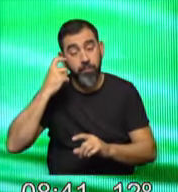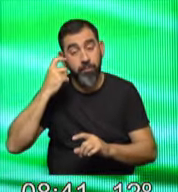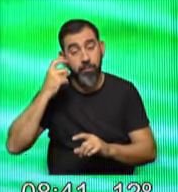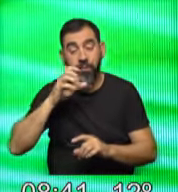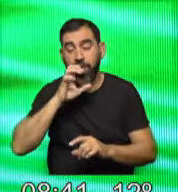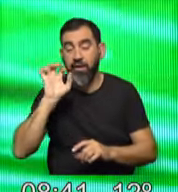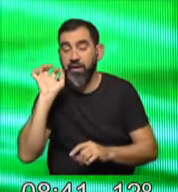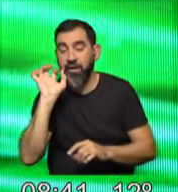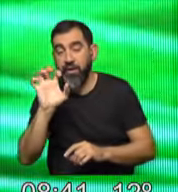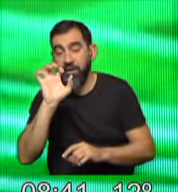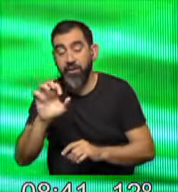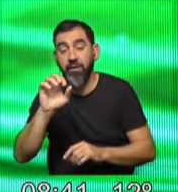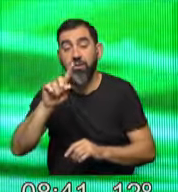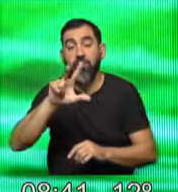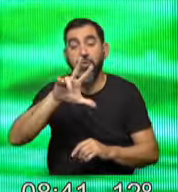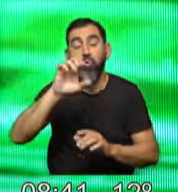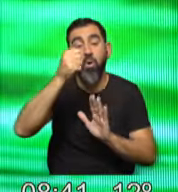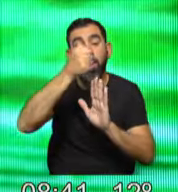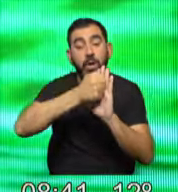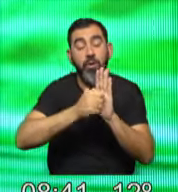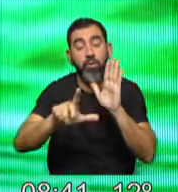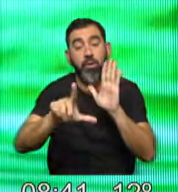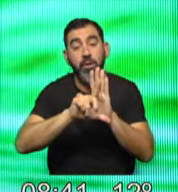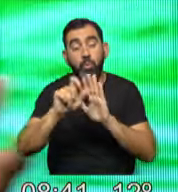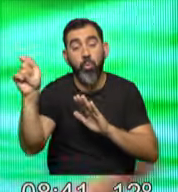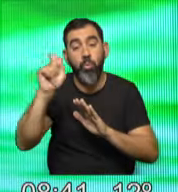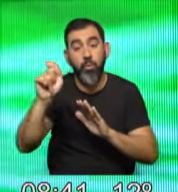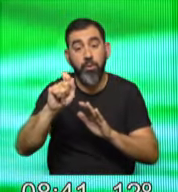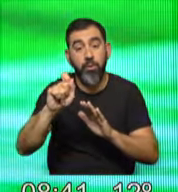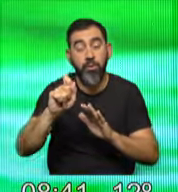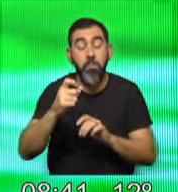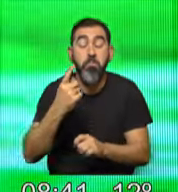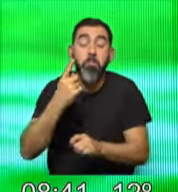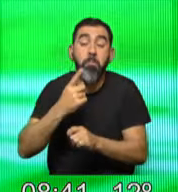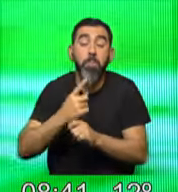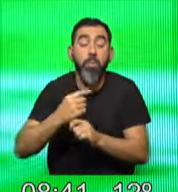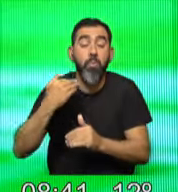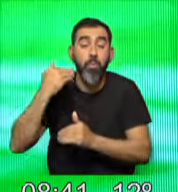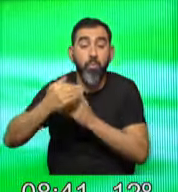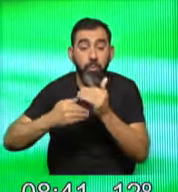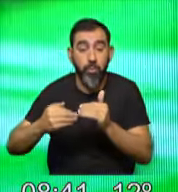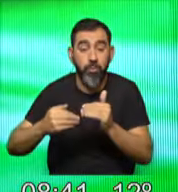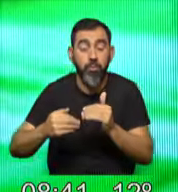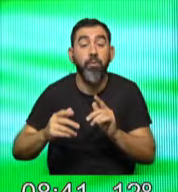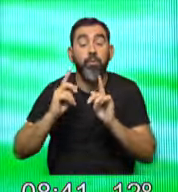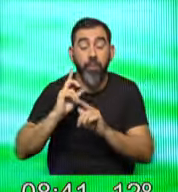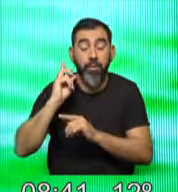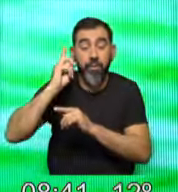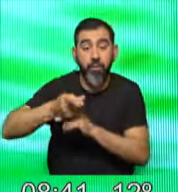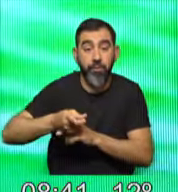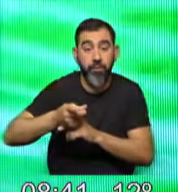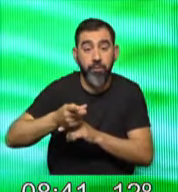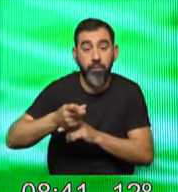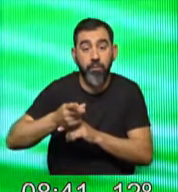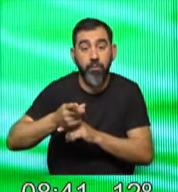a la crítica 135 artículos de la ley de Urgente consideración que al principio proceso que también fue decidido de manera